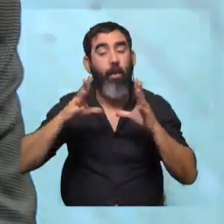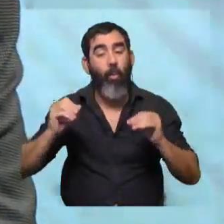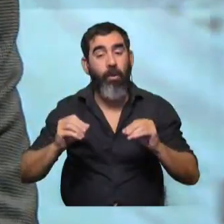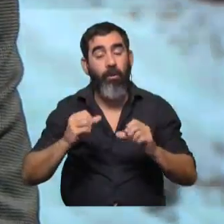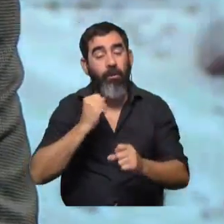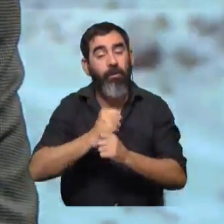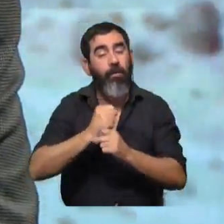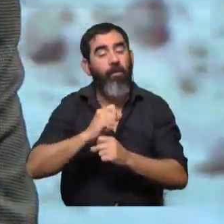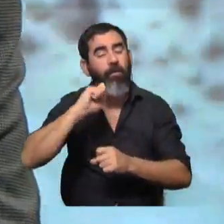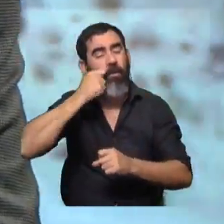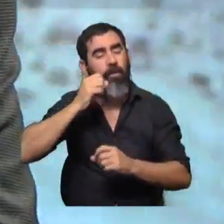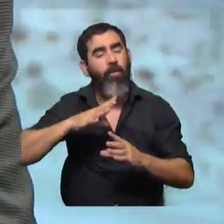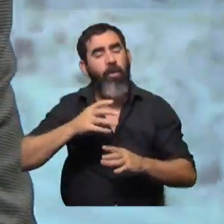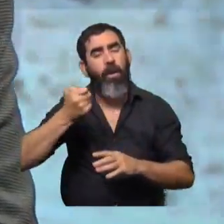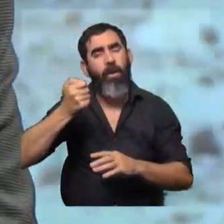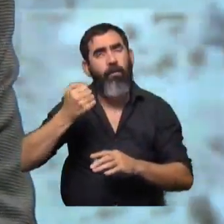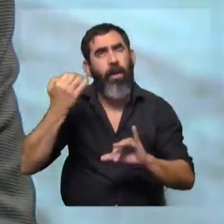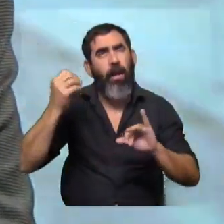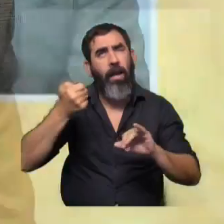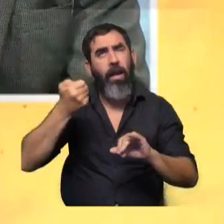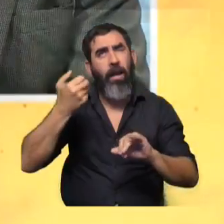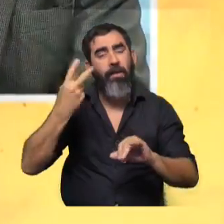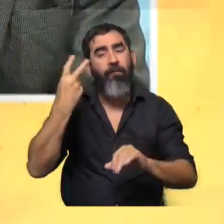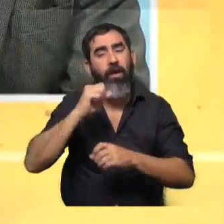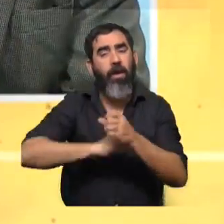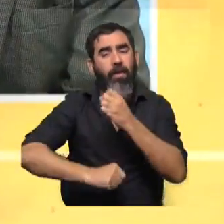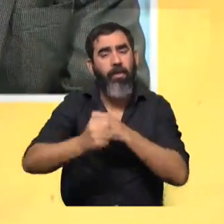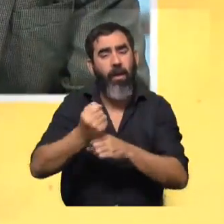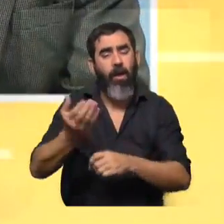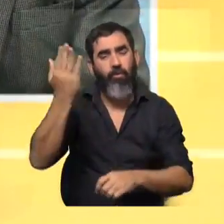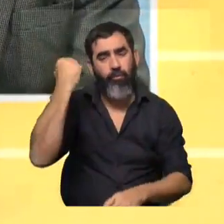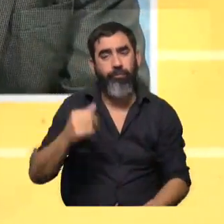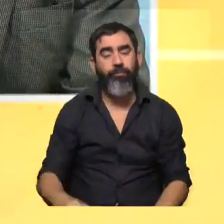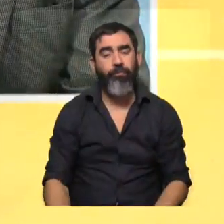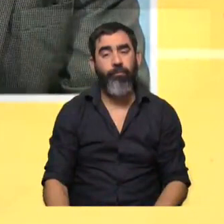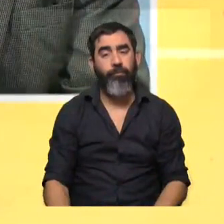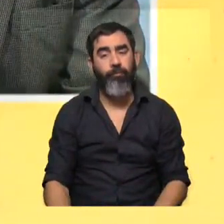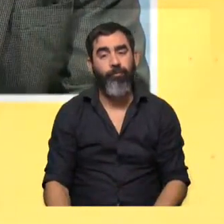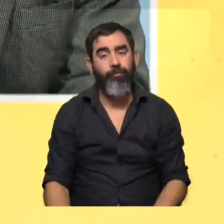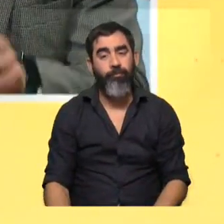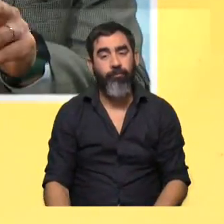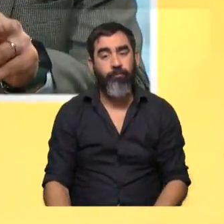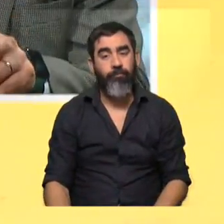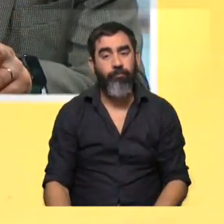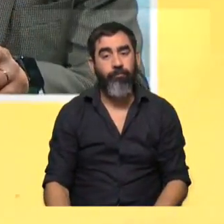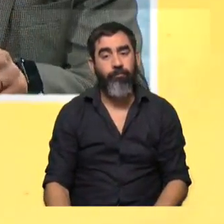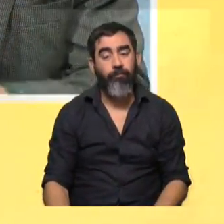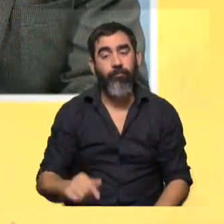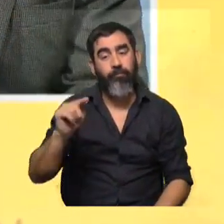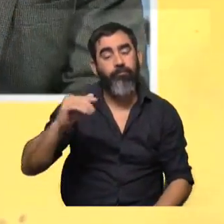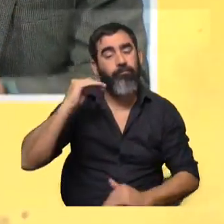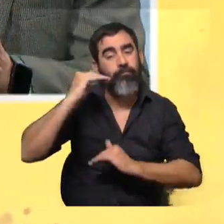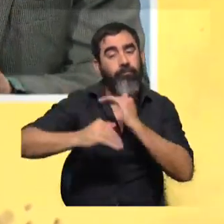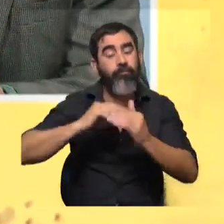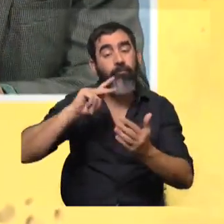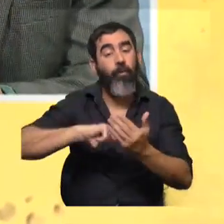Rivera hace ya casi 20 años, parece mentira. Y en aquella época se desarrolló lo que fue el